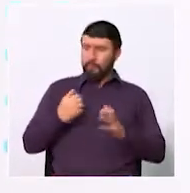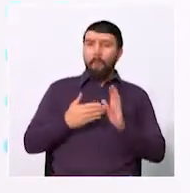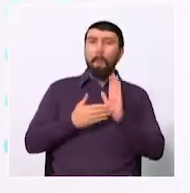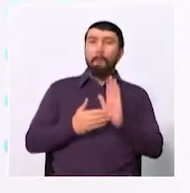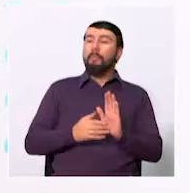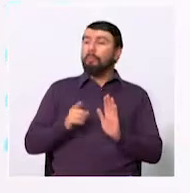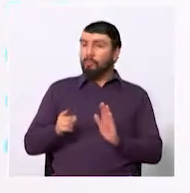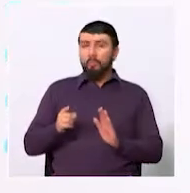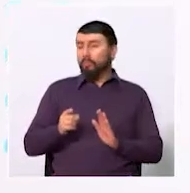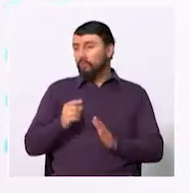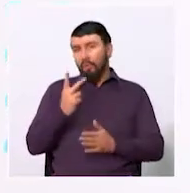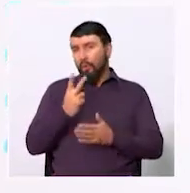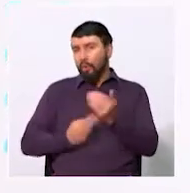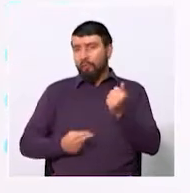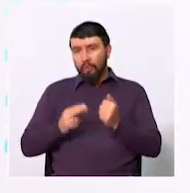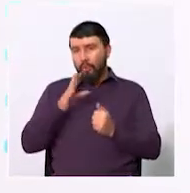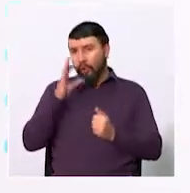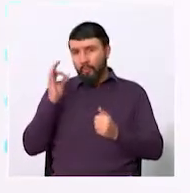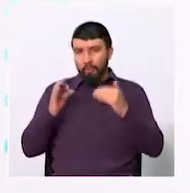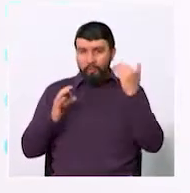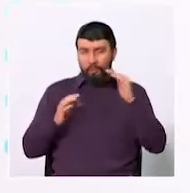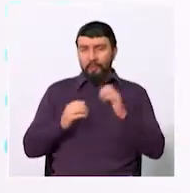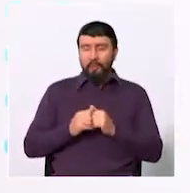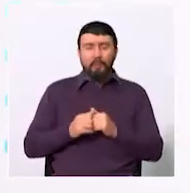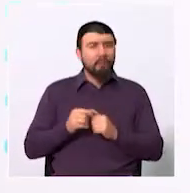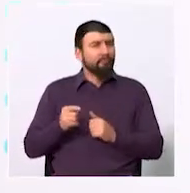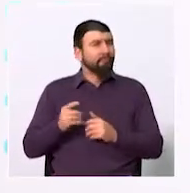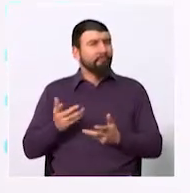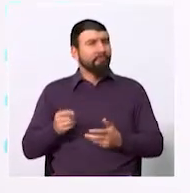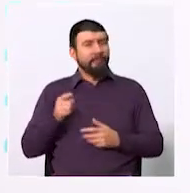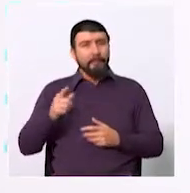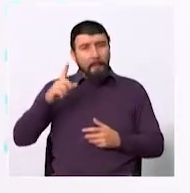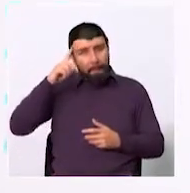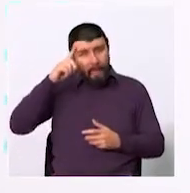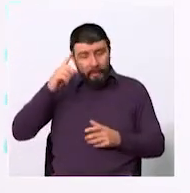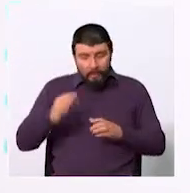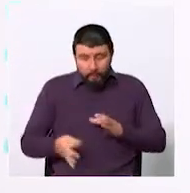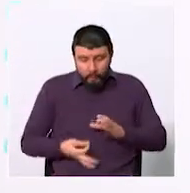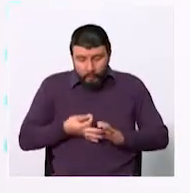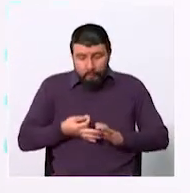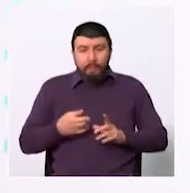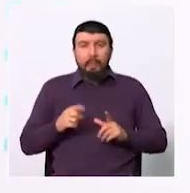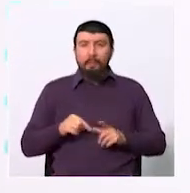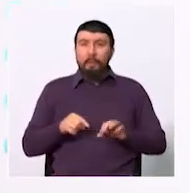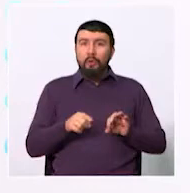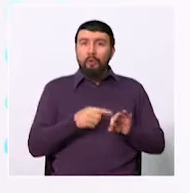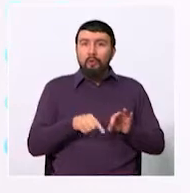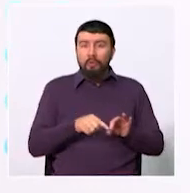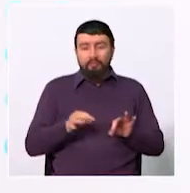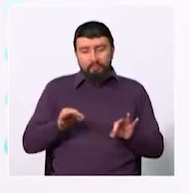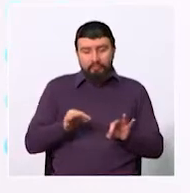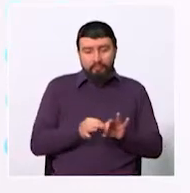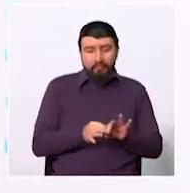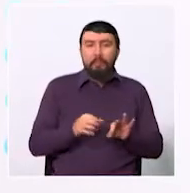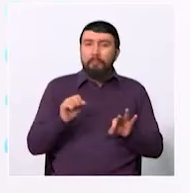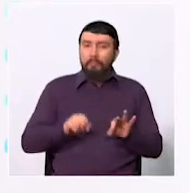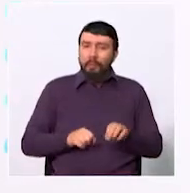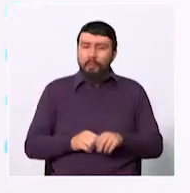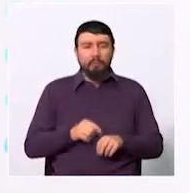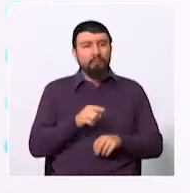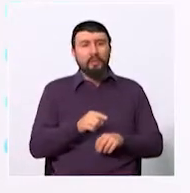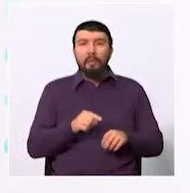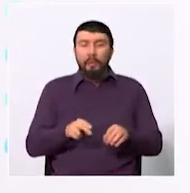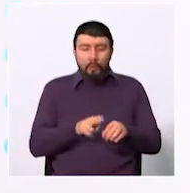unisex y es vaginal y también es rectal al hombres y mujeres se trata de la barra